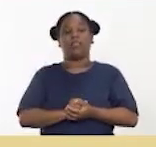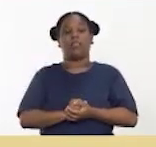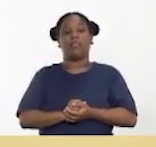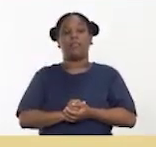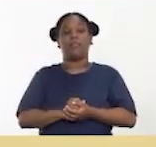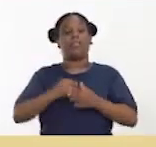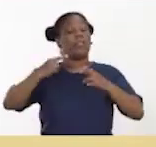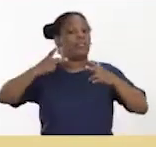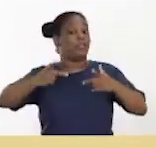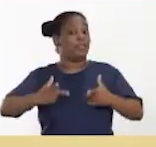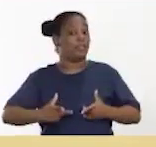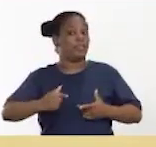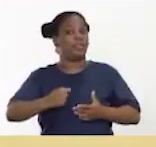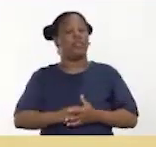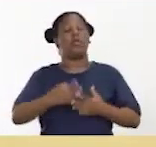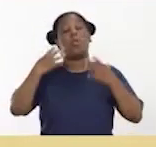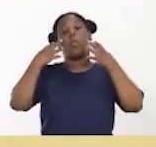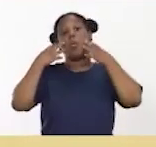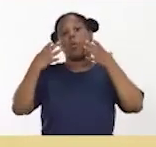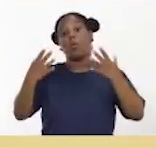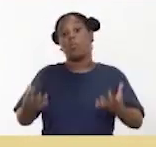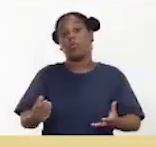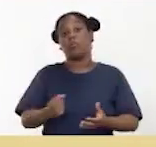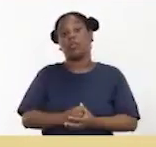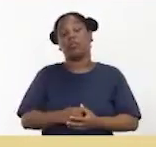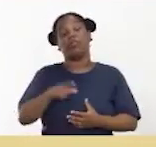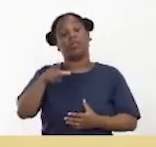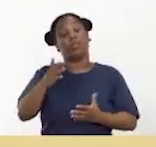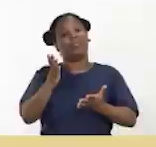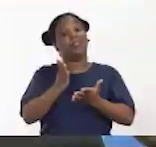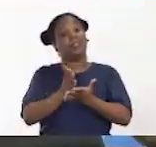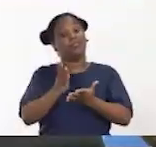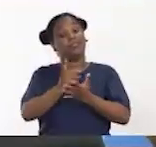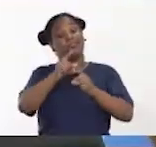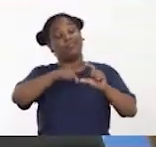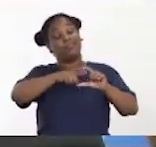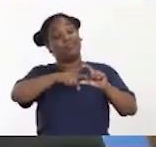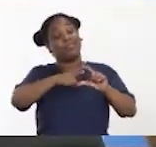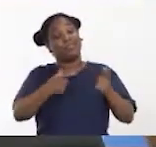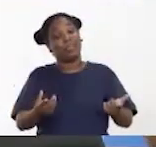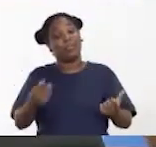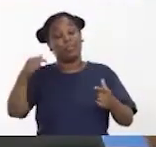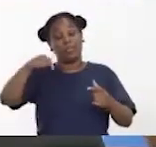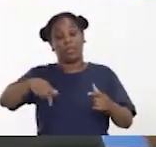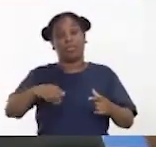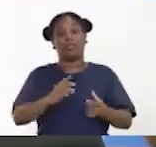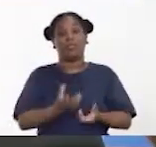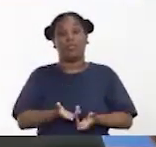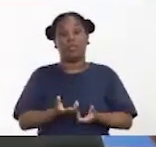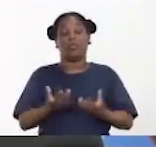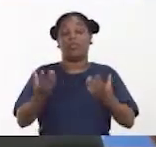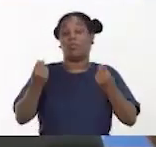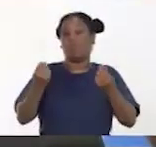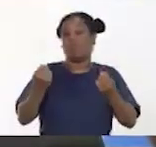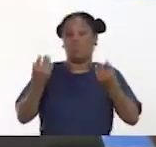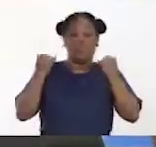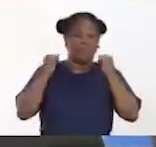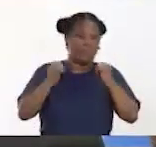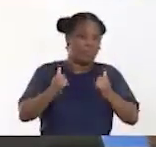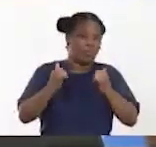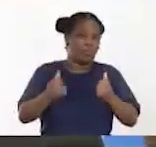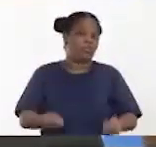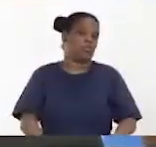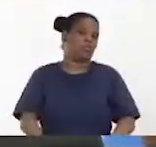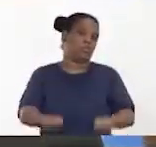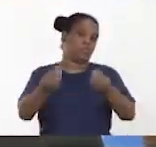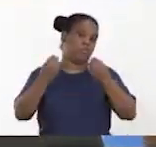Aquí reiterarles lo importante que es este contenido para este momento, por la gran cantidad